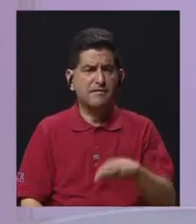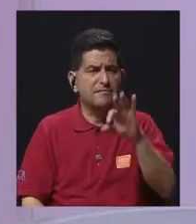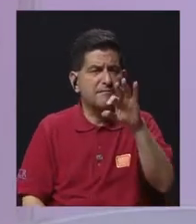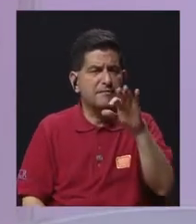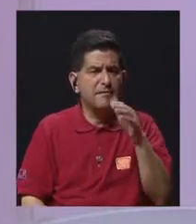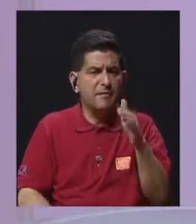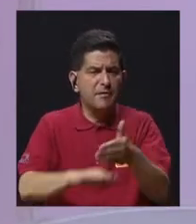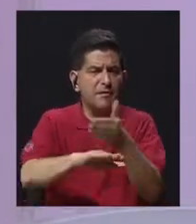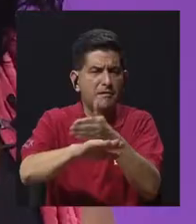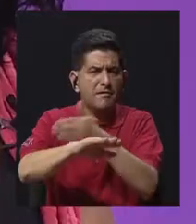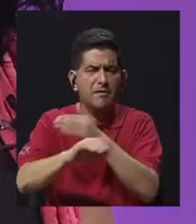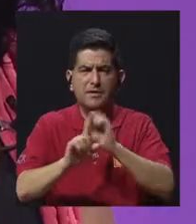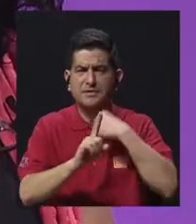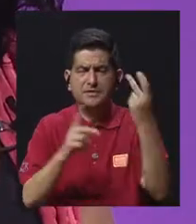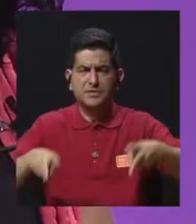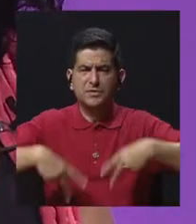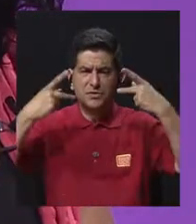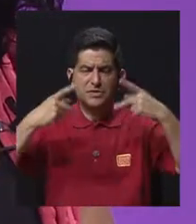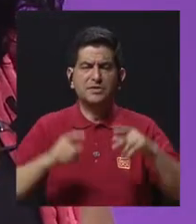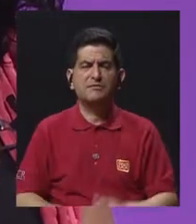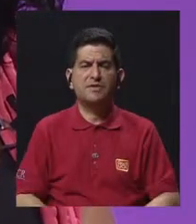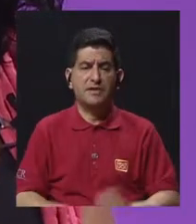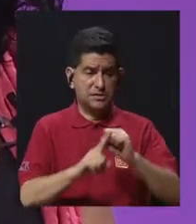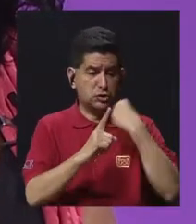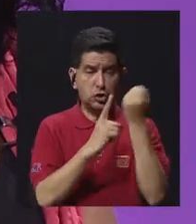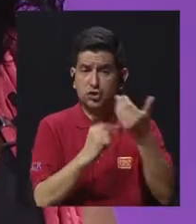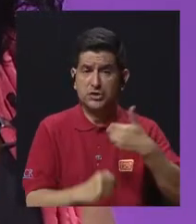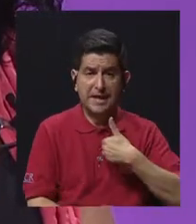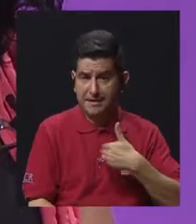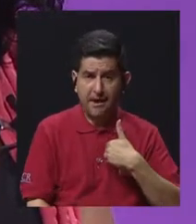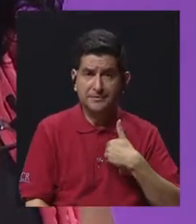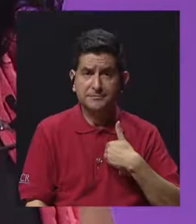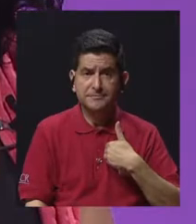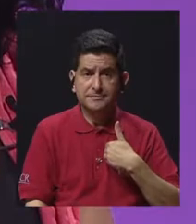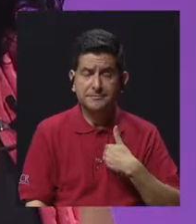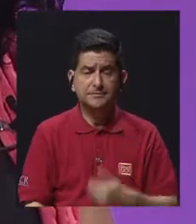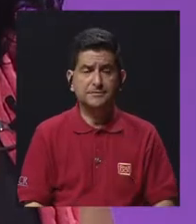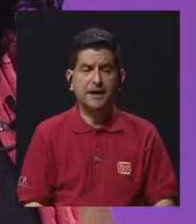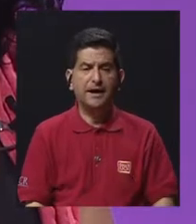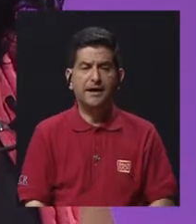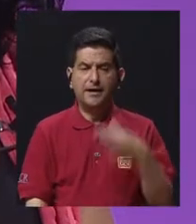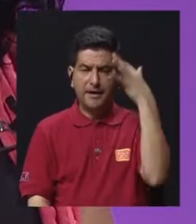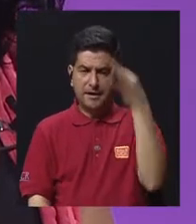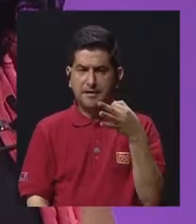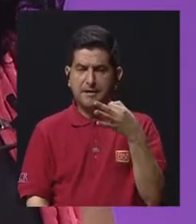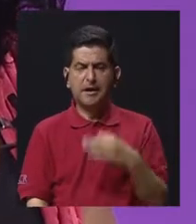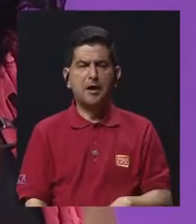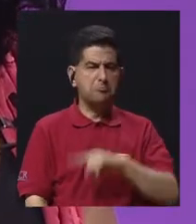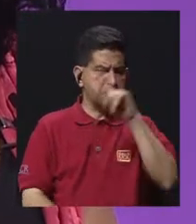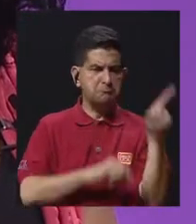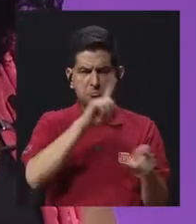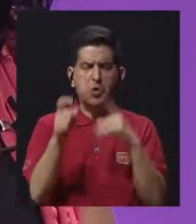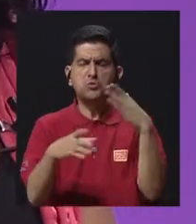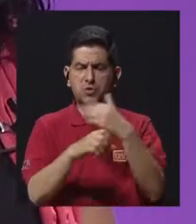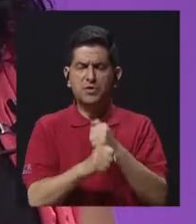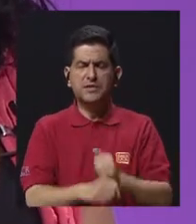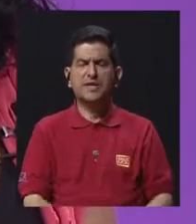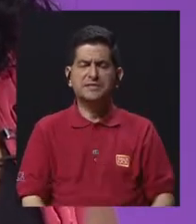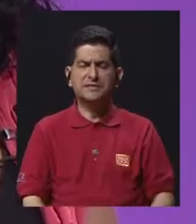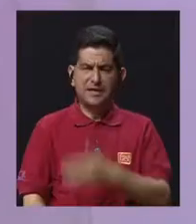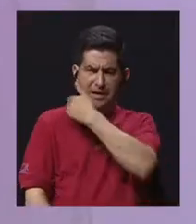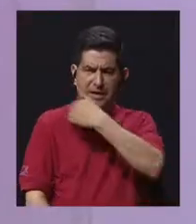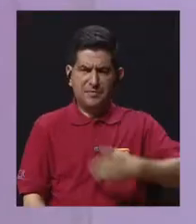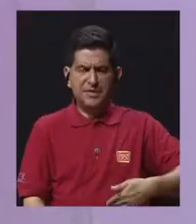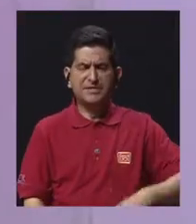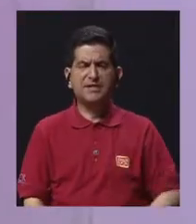existan leyes que puedan mejorar las condiciones de vida de la sociedad. Y entonces a nosotros nos parecía